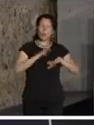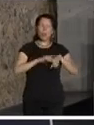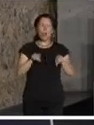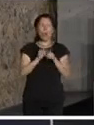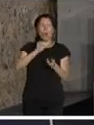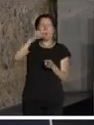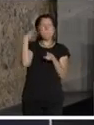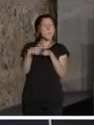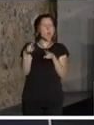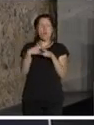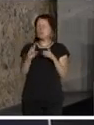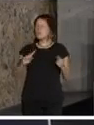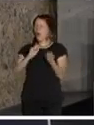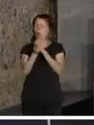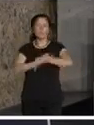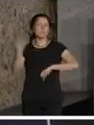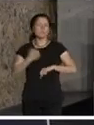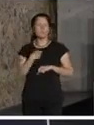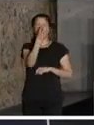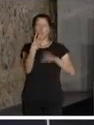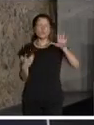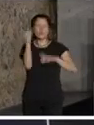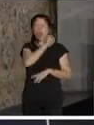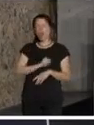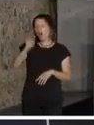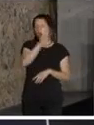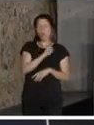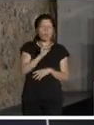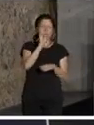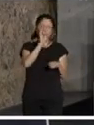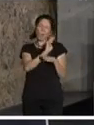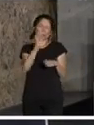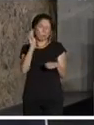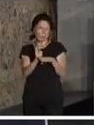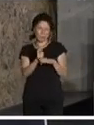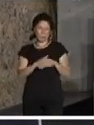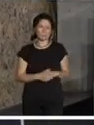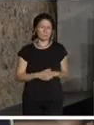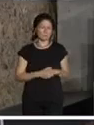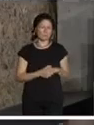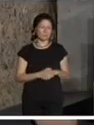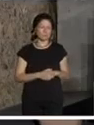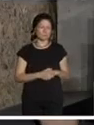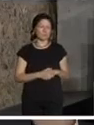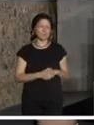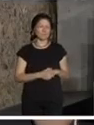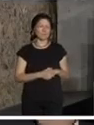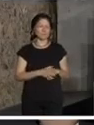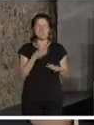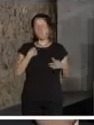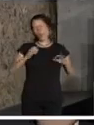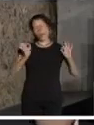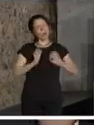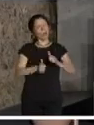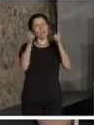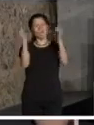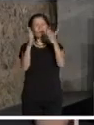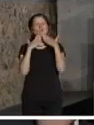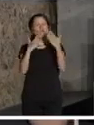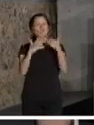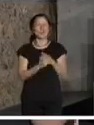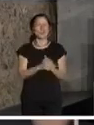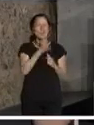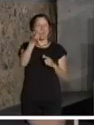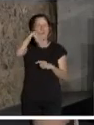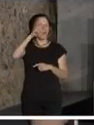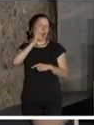cambiar las políticas de 28 años del partido popular por mi parte nada más Muchas gracias